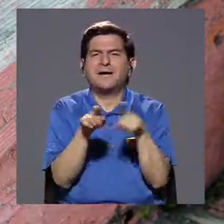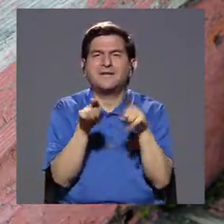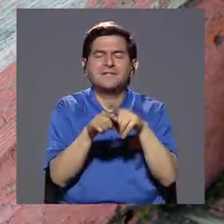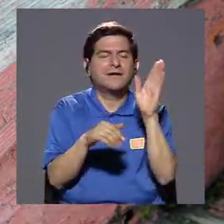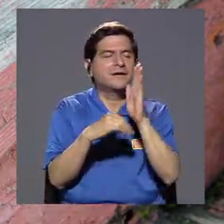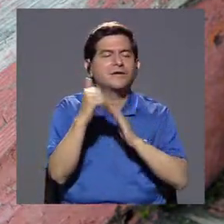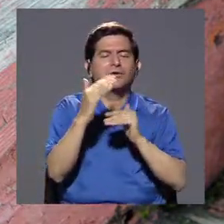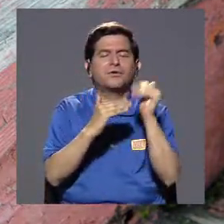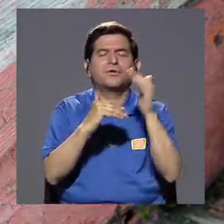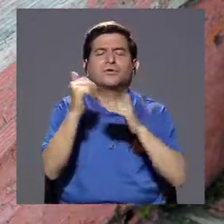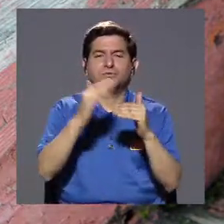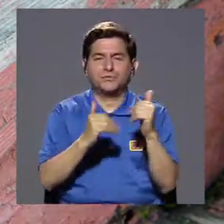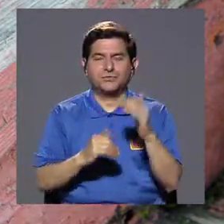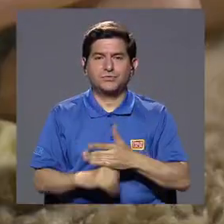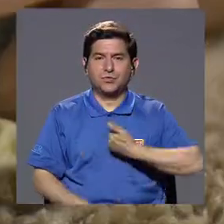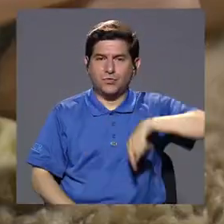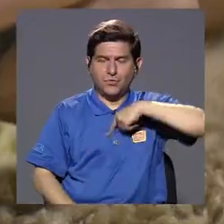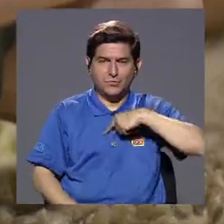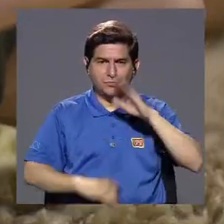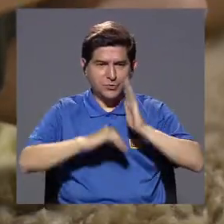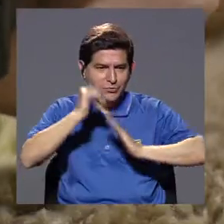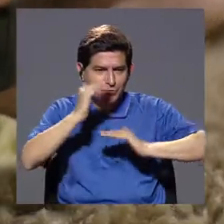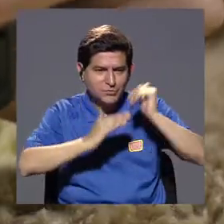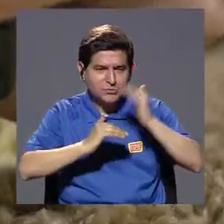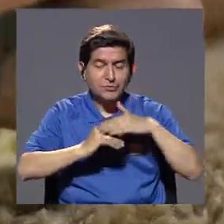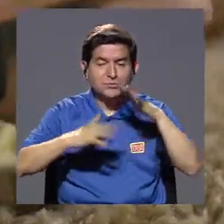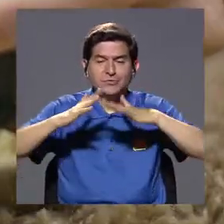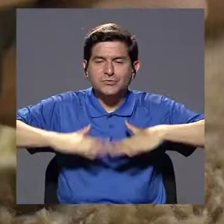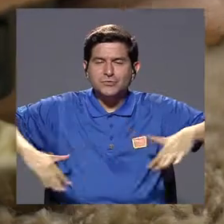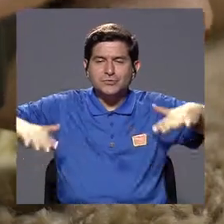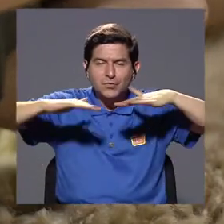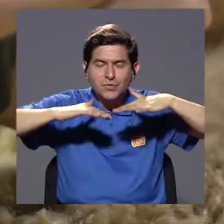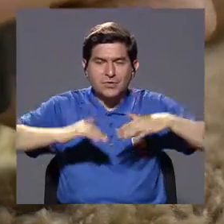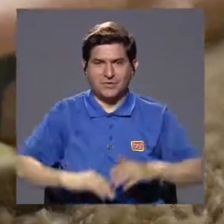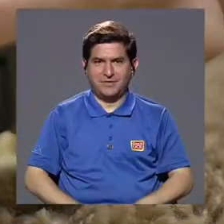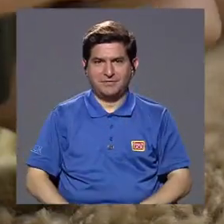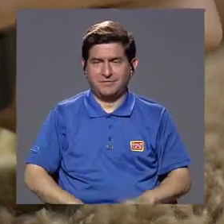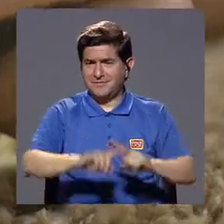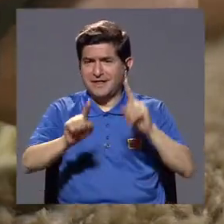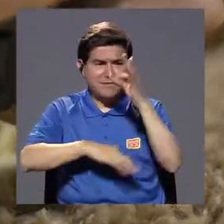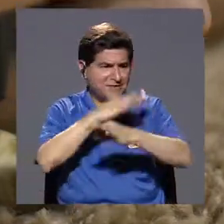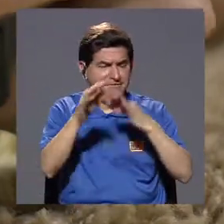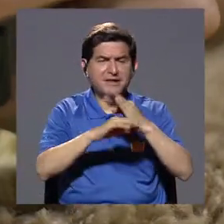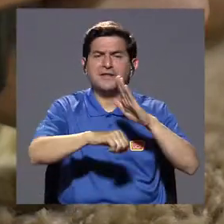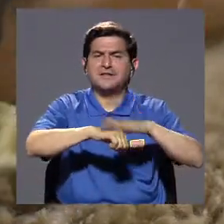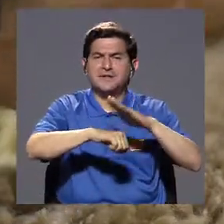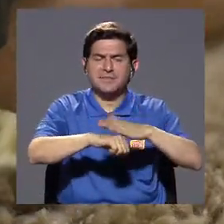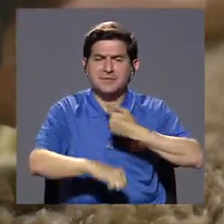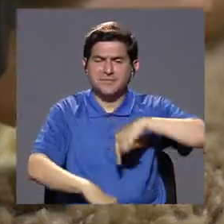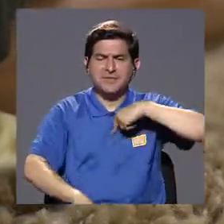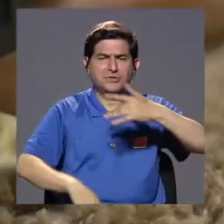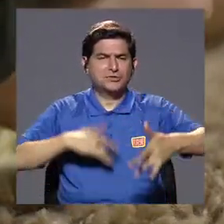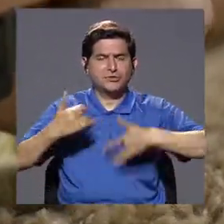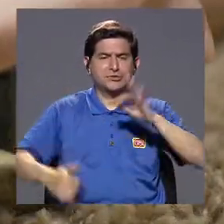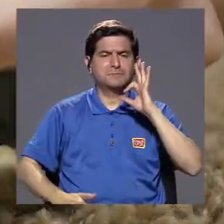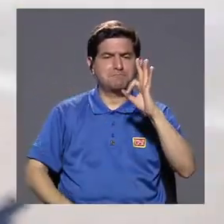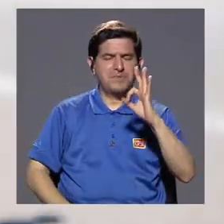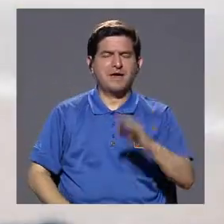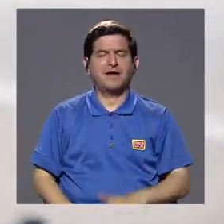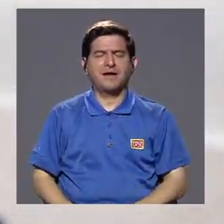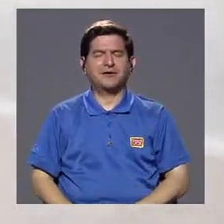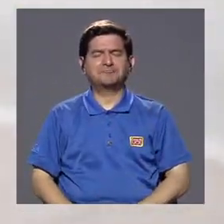ese espacio o esos espacios que nos permiten sentirnos bien sentirnos a gusto si mi felicidad